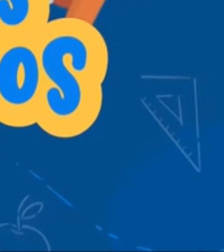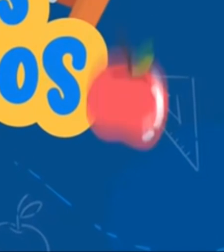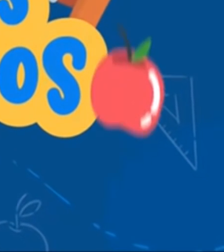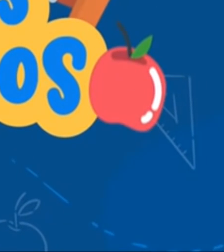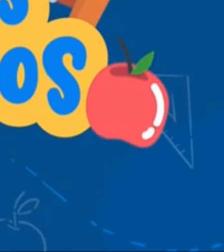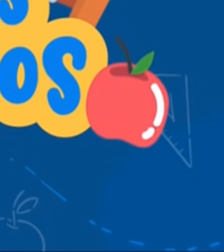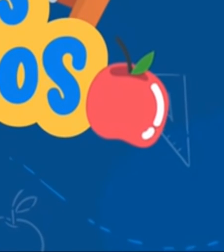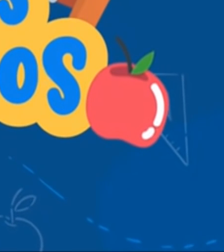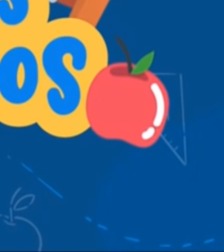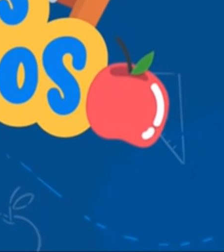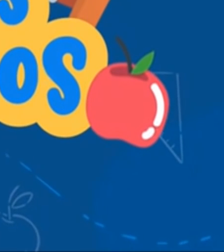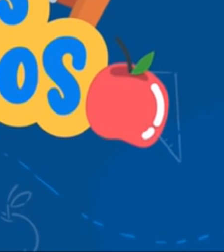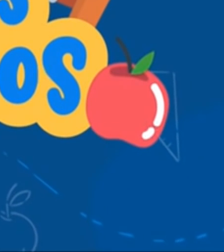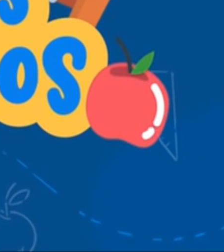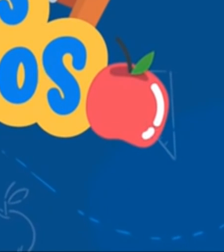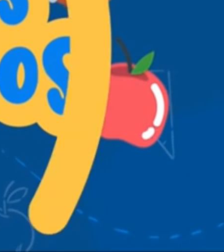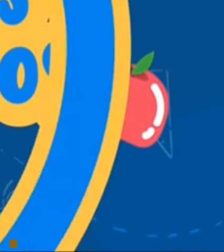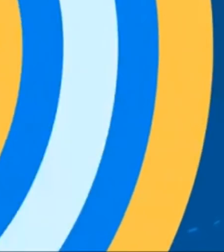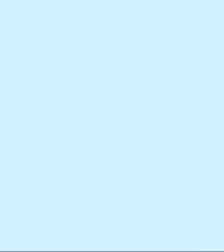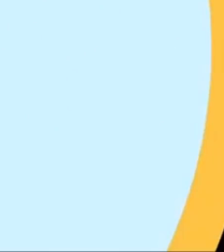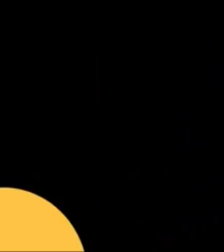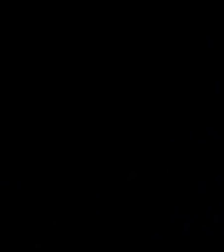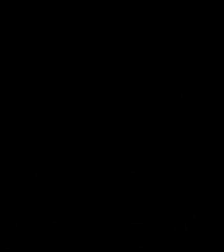Desafíos matemáticos.